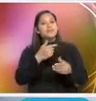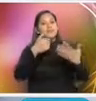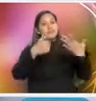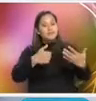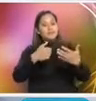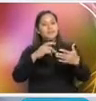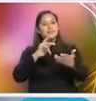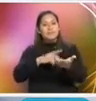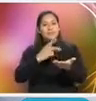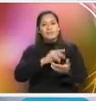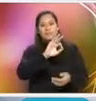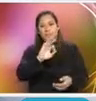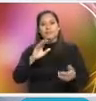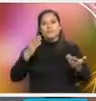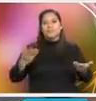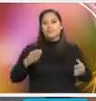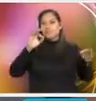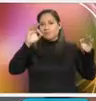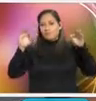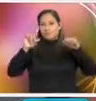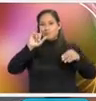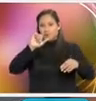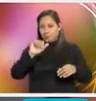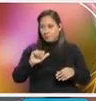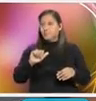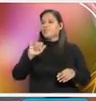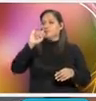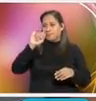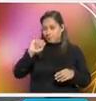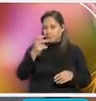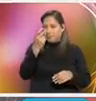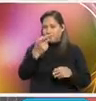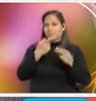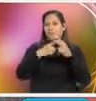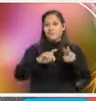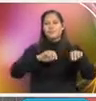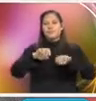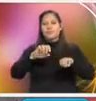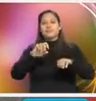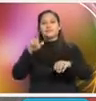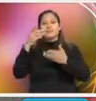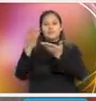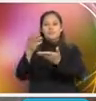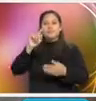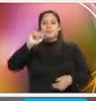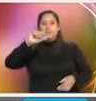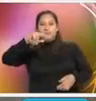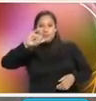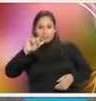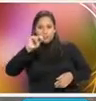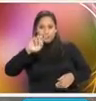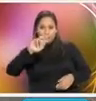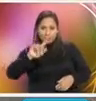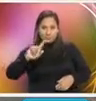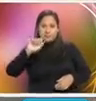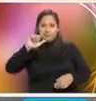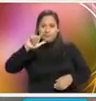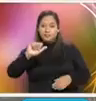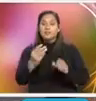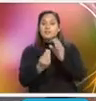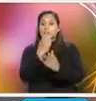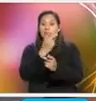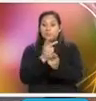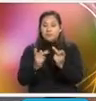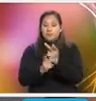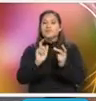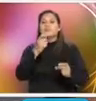sexta temporada de danza, ¿no? Así es, también empezamos con la compañía de Tania Pérez Salas, con una nueva producción, Macho